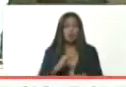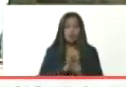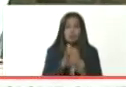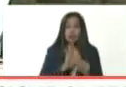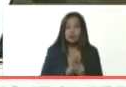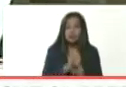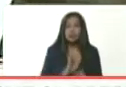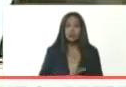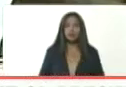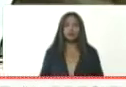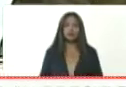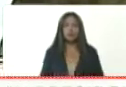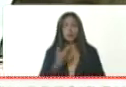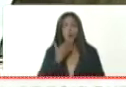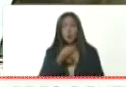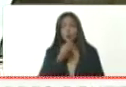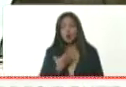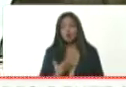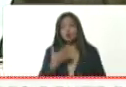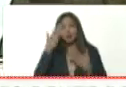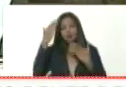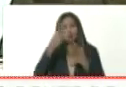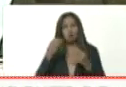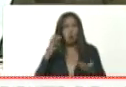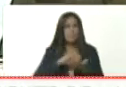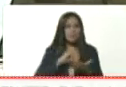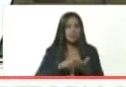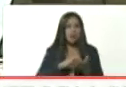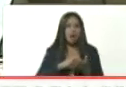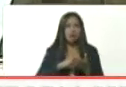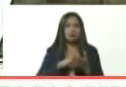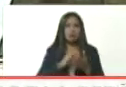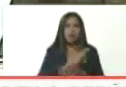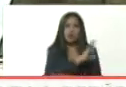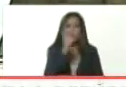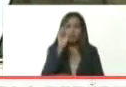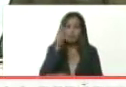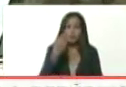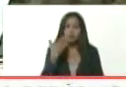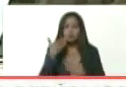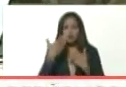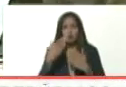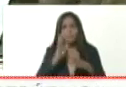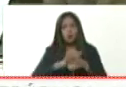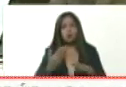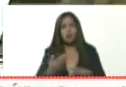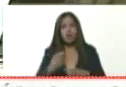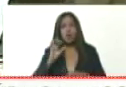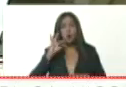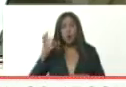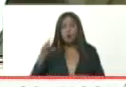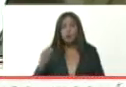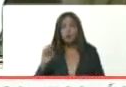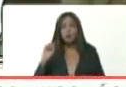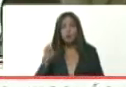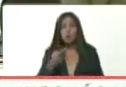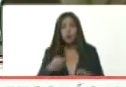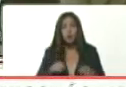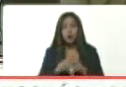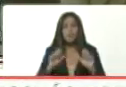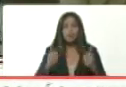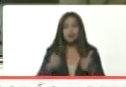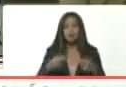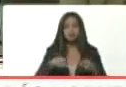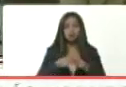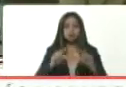bueno saludo a todo el pueblo del estado miranda y del oriente del país porque en guarenas guatire araira arranca el